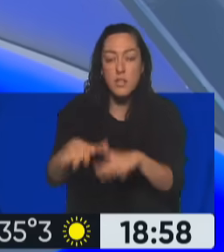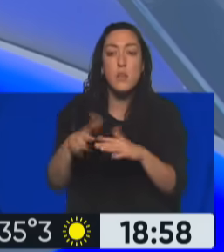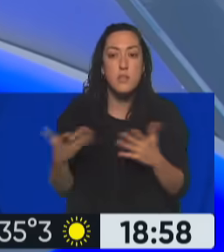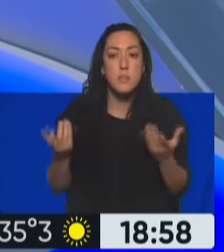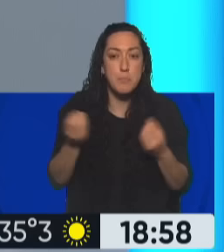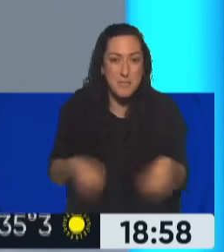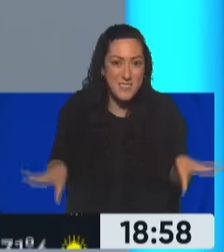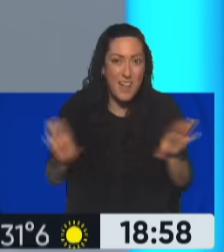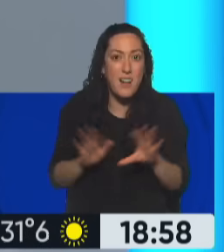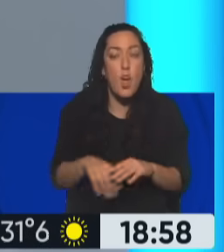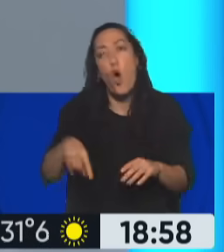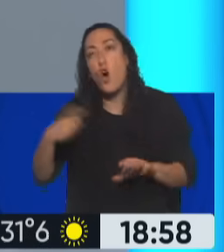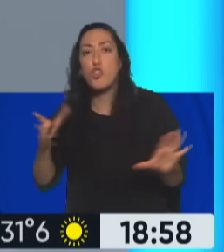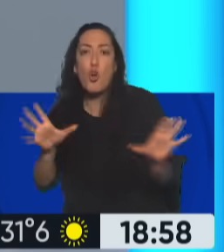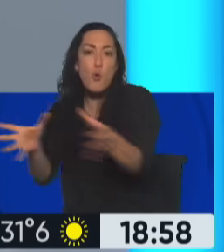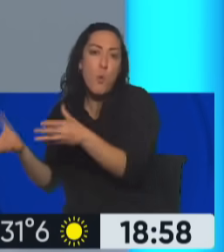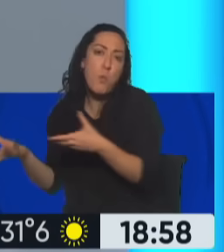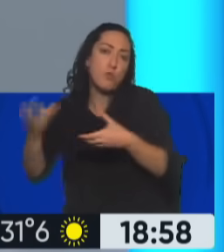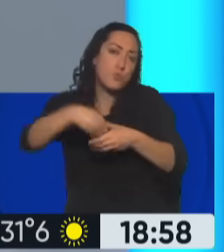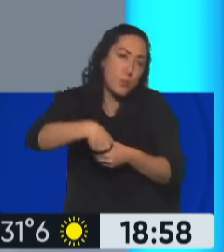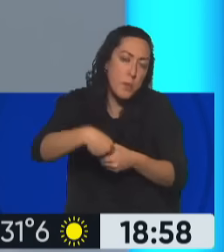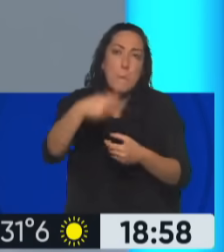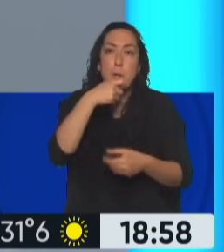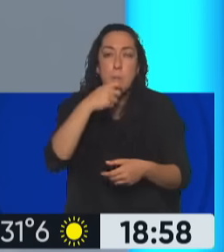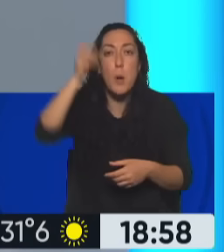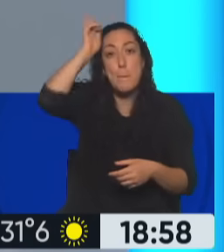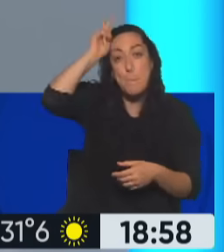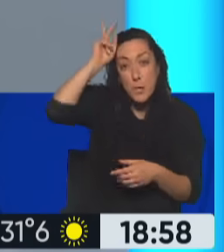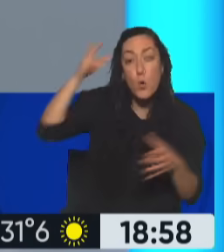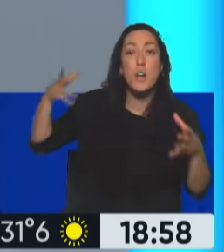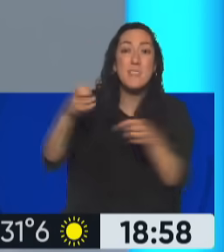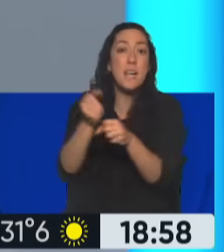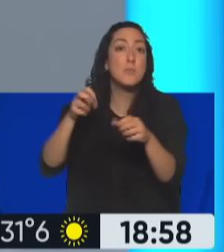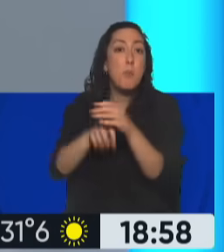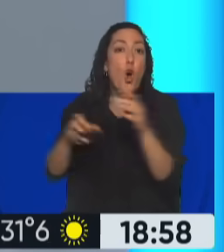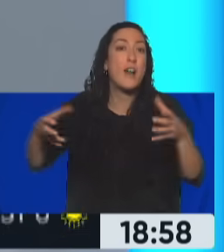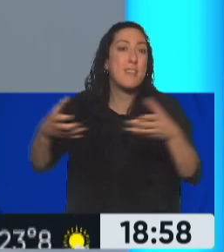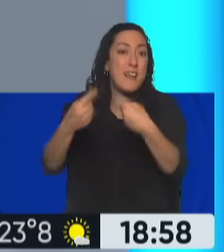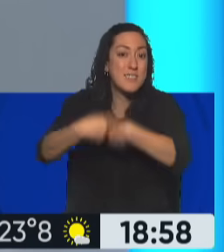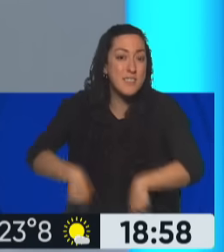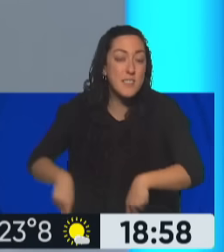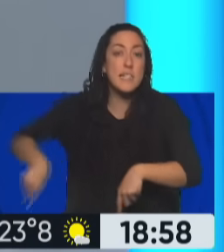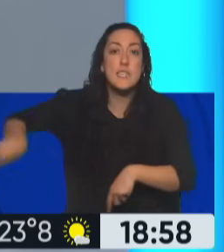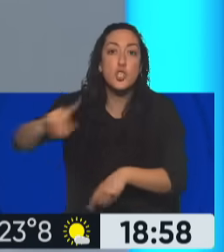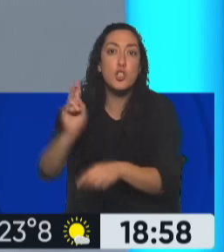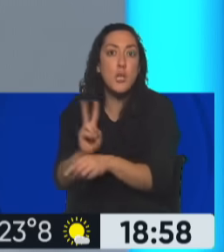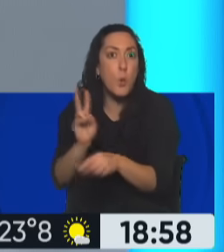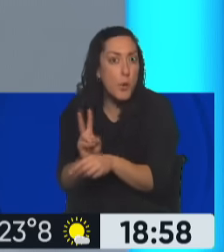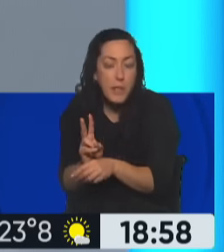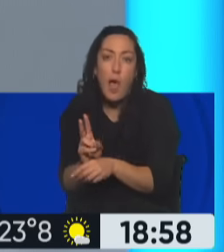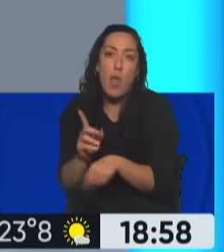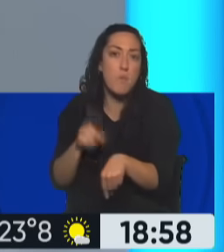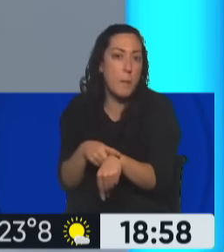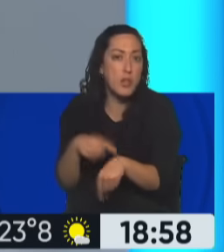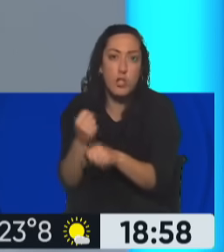se suelen sumar otros colectivos. En el caso de Perú se sumó el transporte también, que lo que sostiene es que no tienen seguridad al trabajar, entre